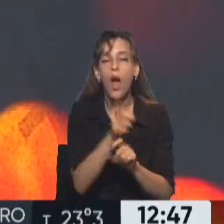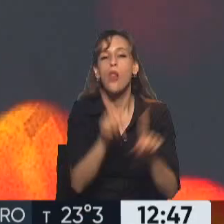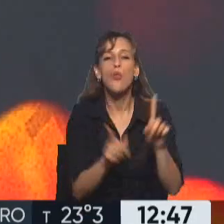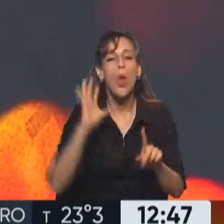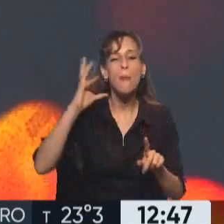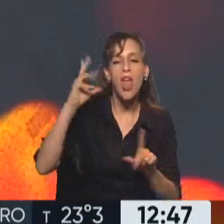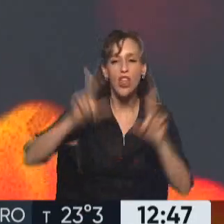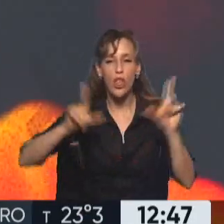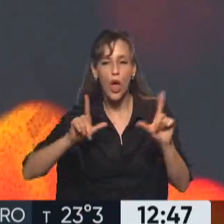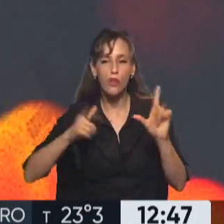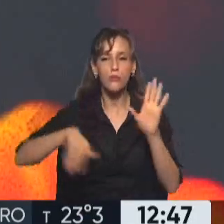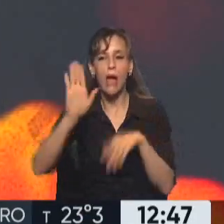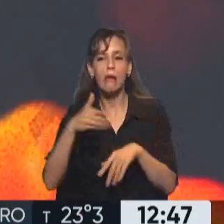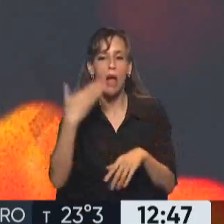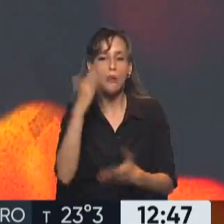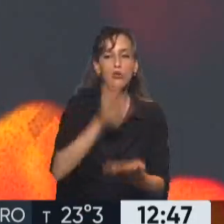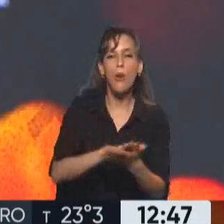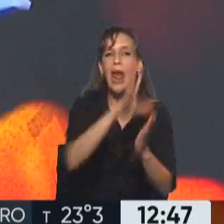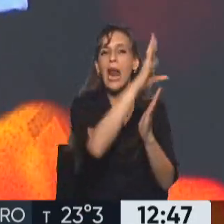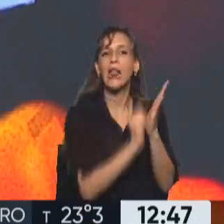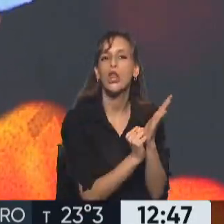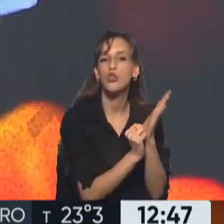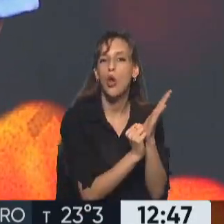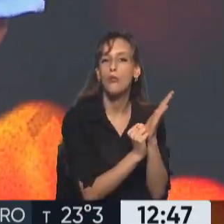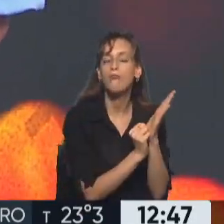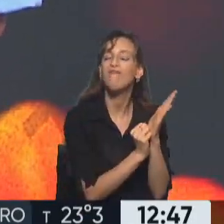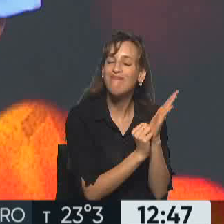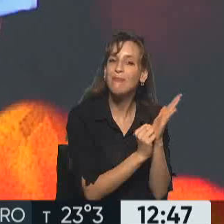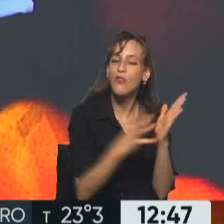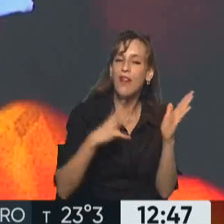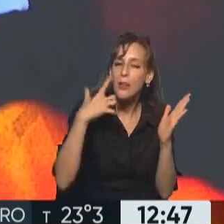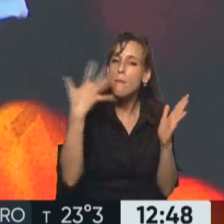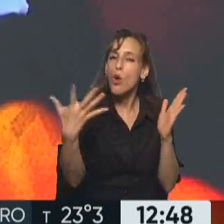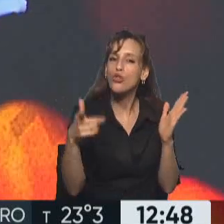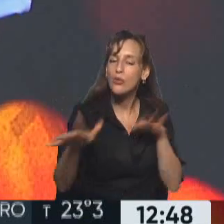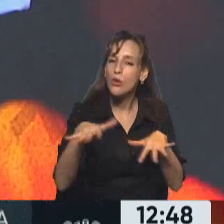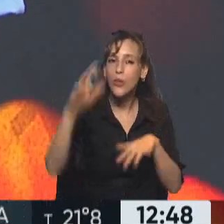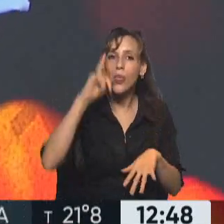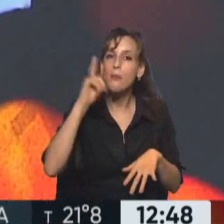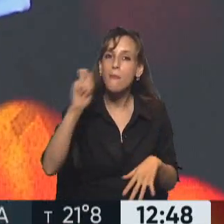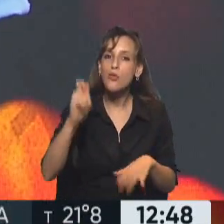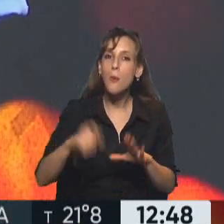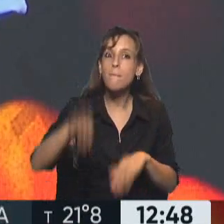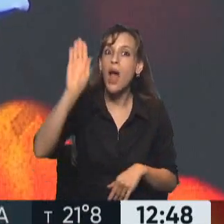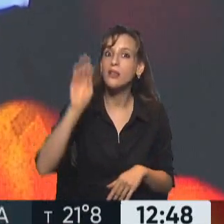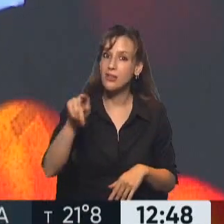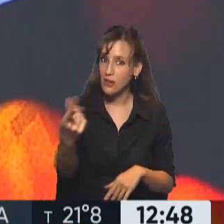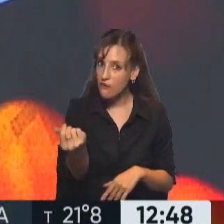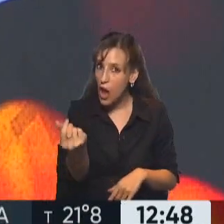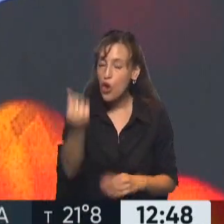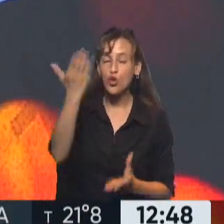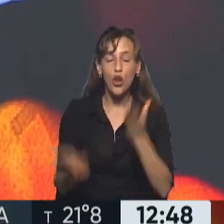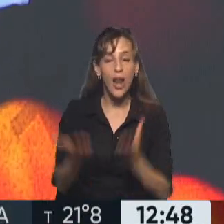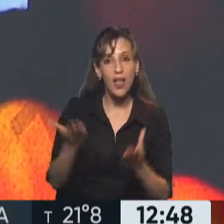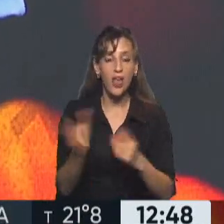ponen a hablar del problema de las retenciones, pero no te cuentan esto. 10.000 pesos más vale la tonelada de